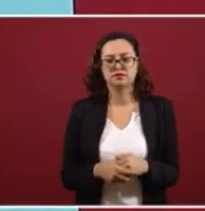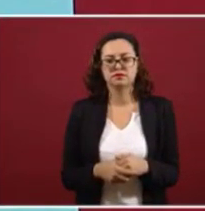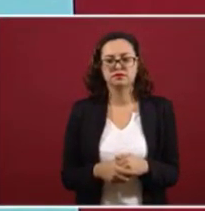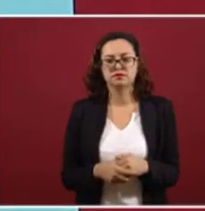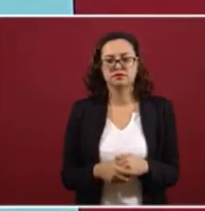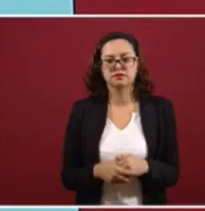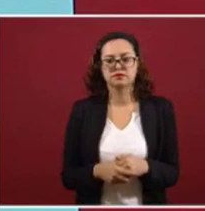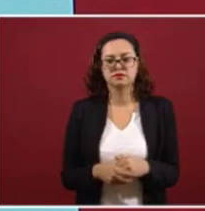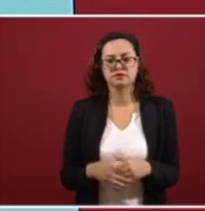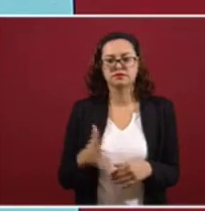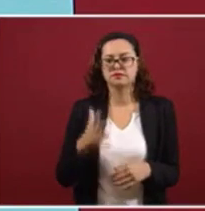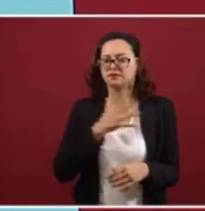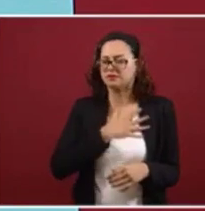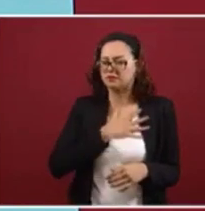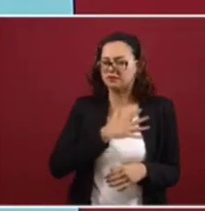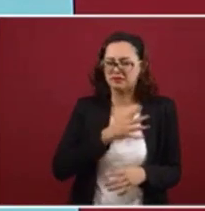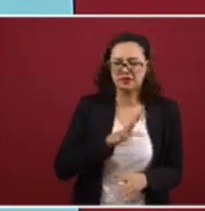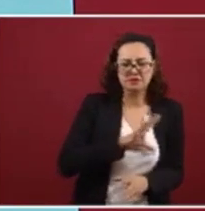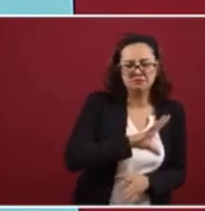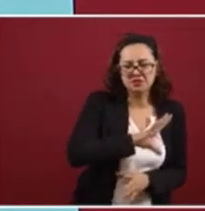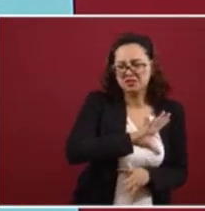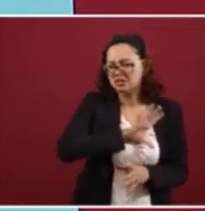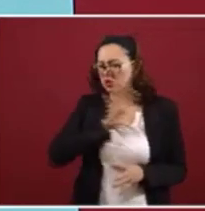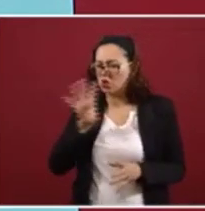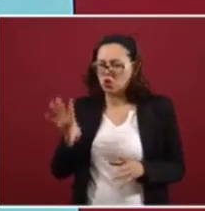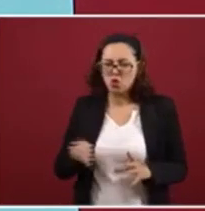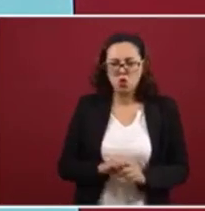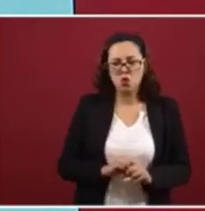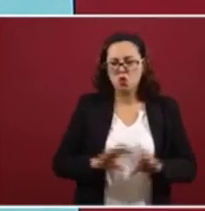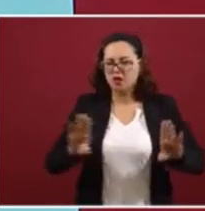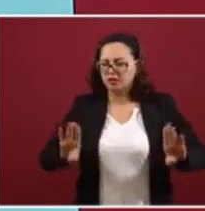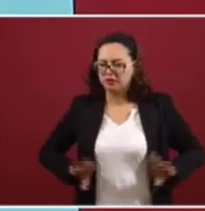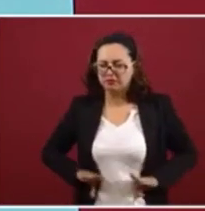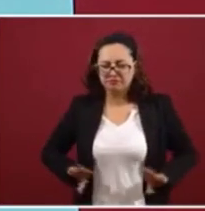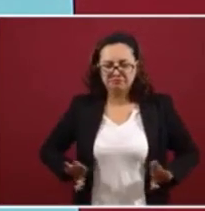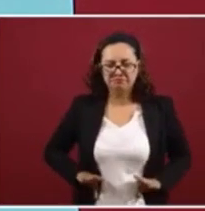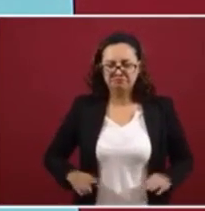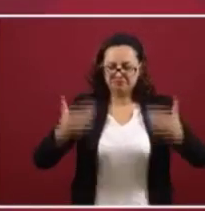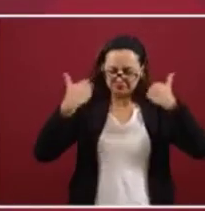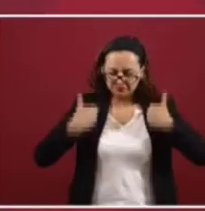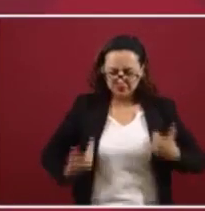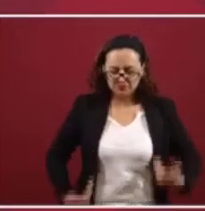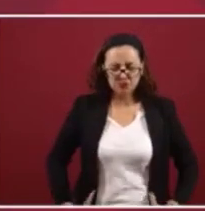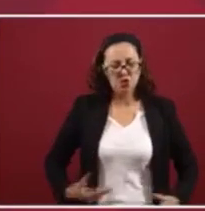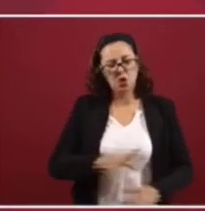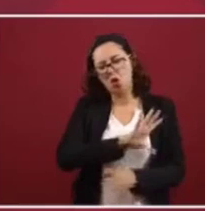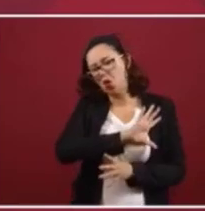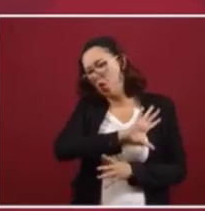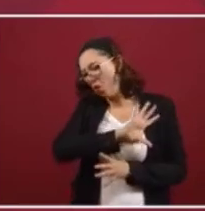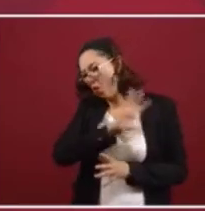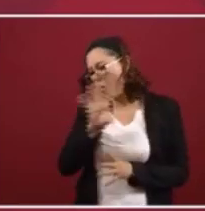todas mis convicciones convicciones con todo y entusiasmo